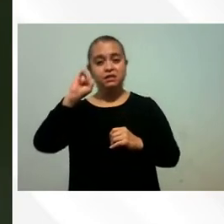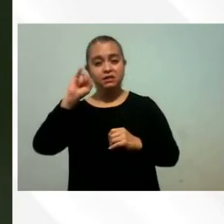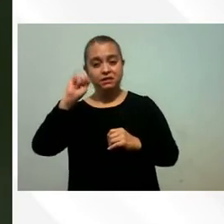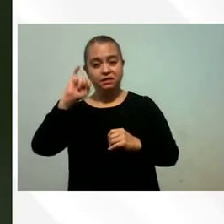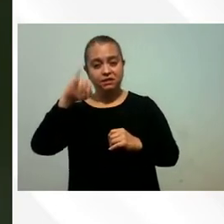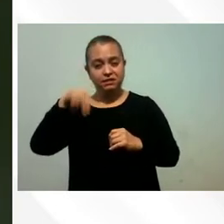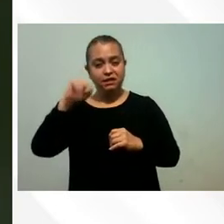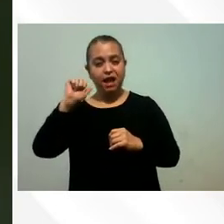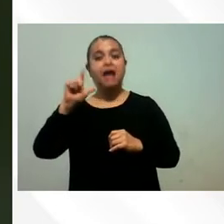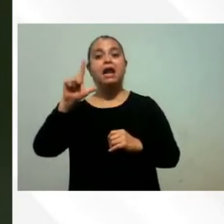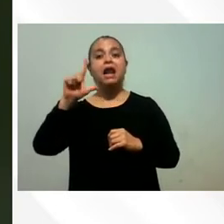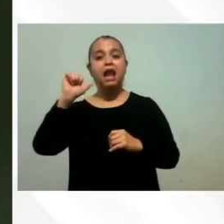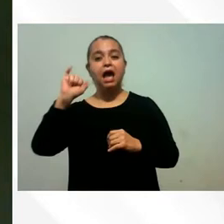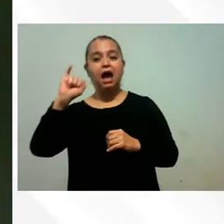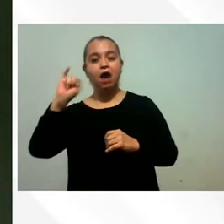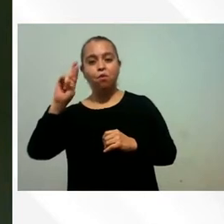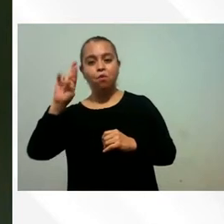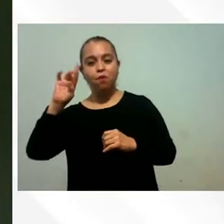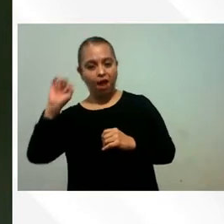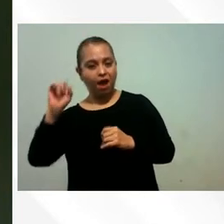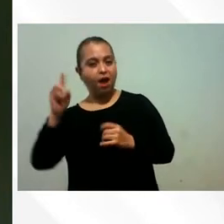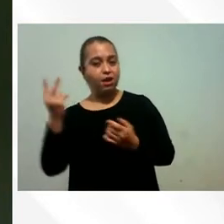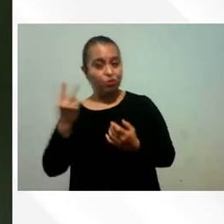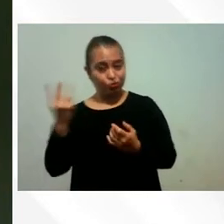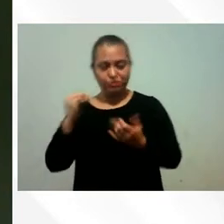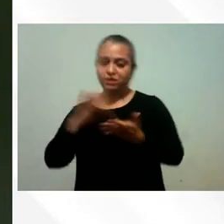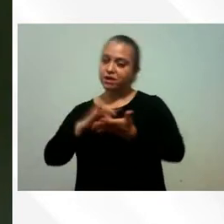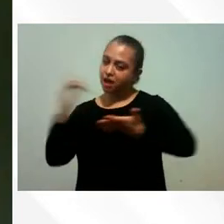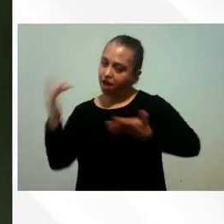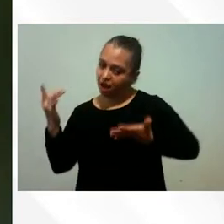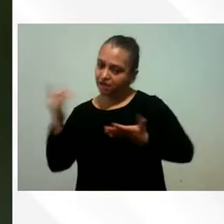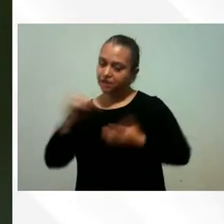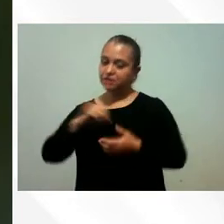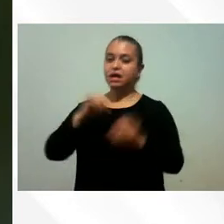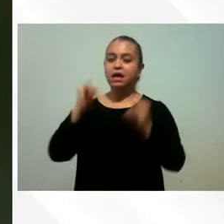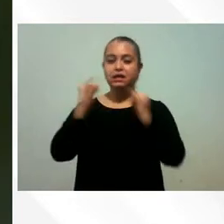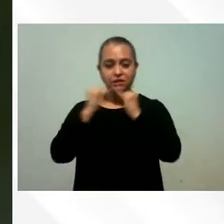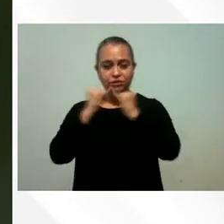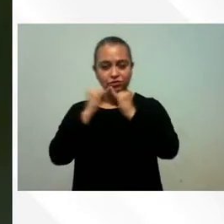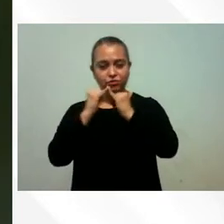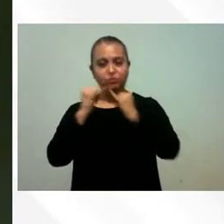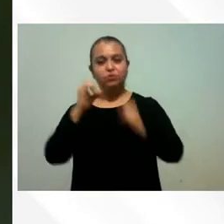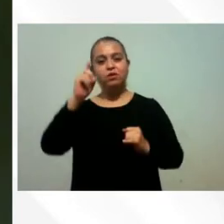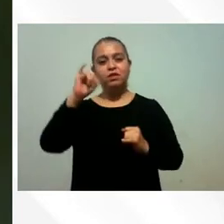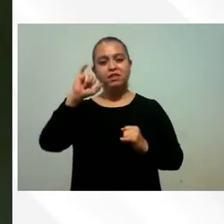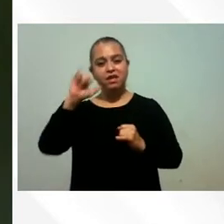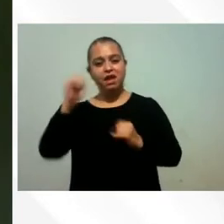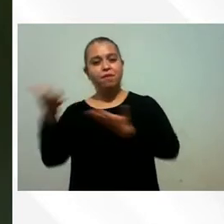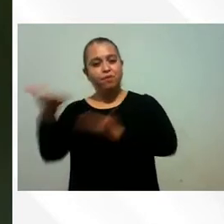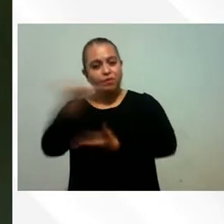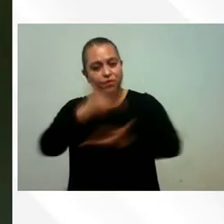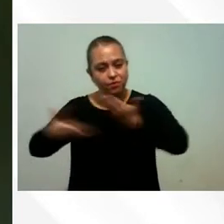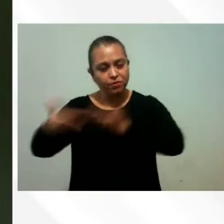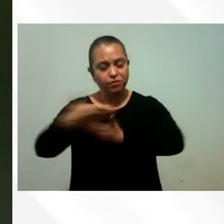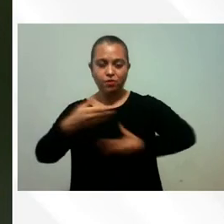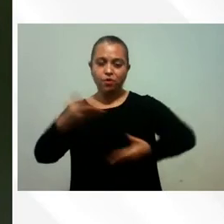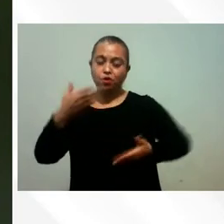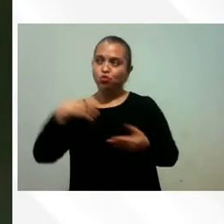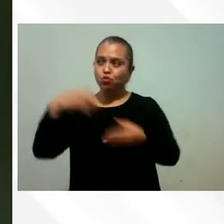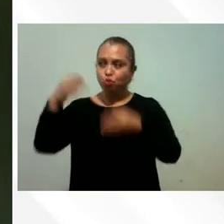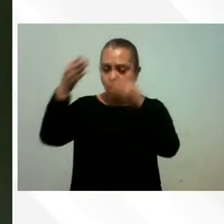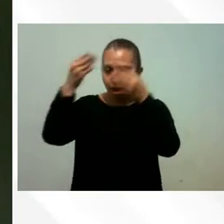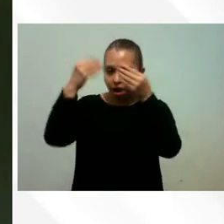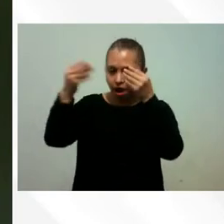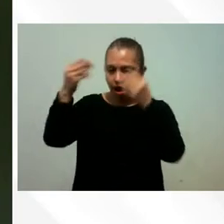y Omaya. Gracias al Instituto Día por compartir sus enseñanzas y haber hecho posible